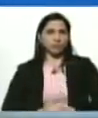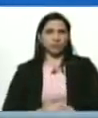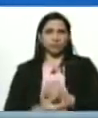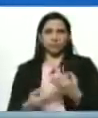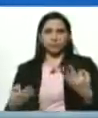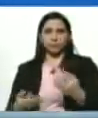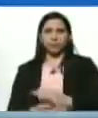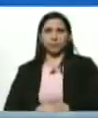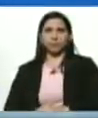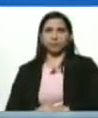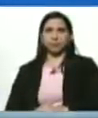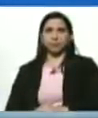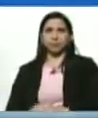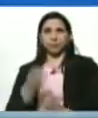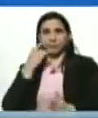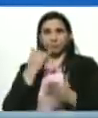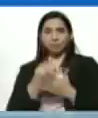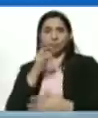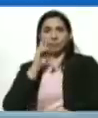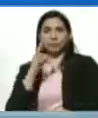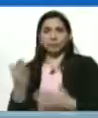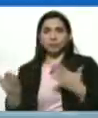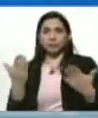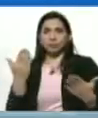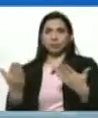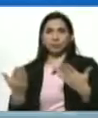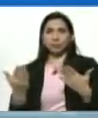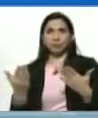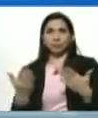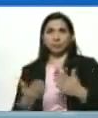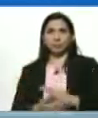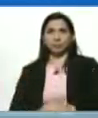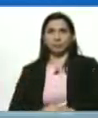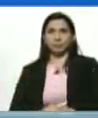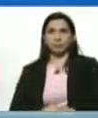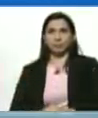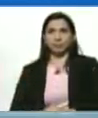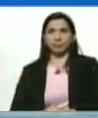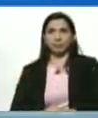es así fíjense estaba viendo una comparación que me siguen aquí